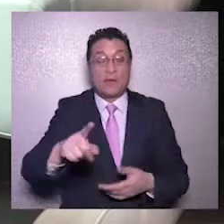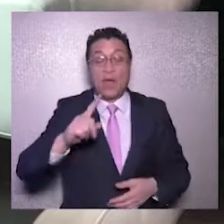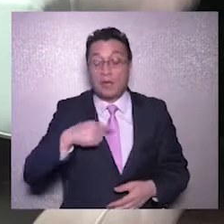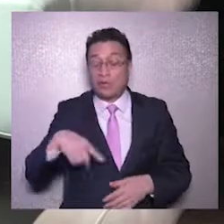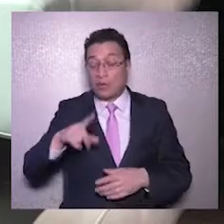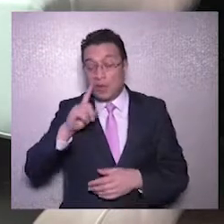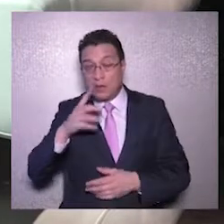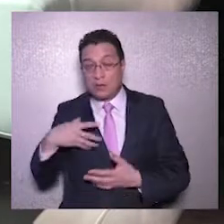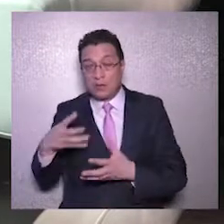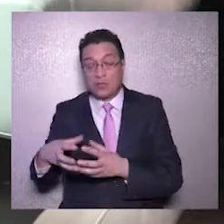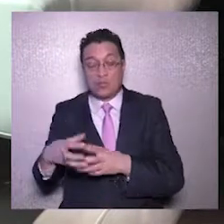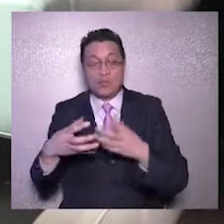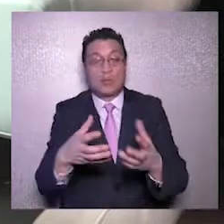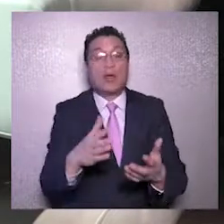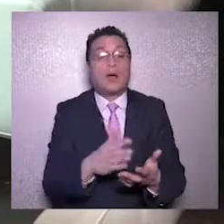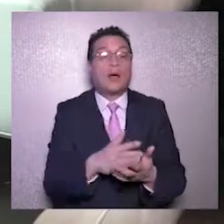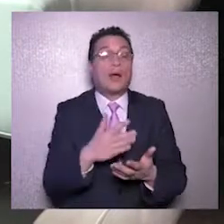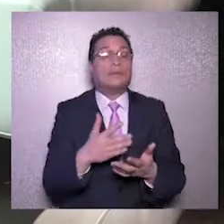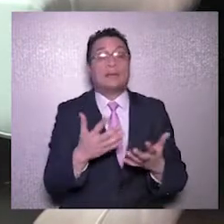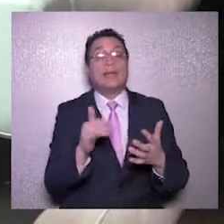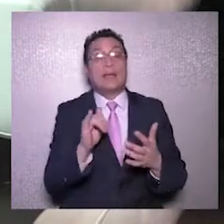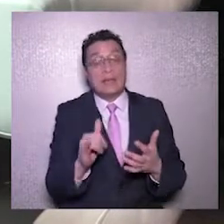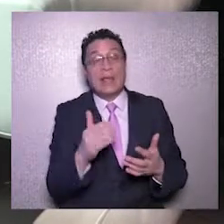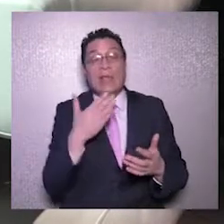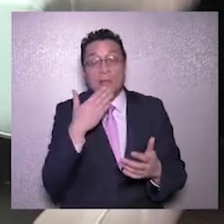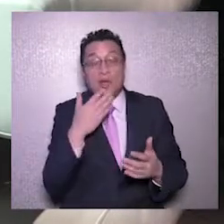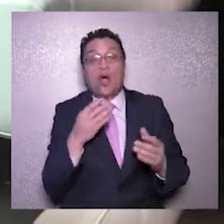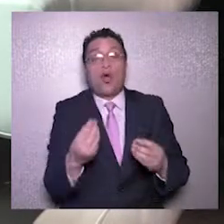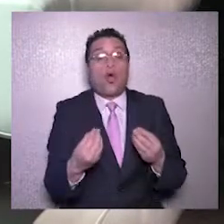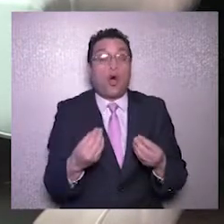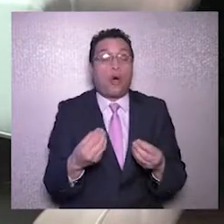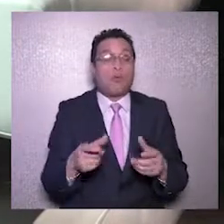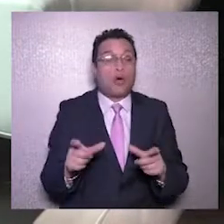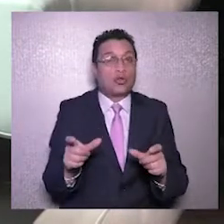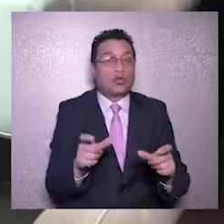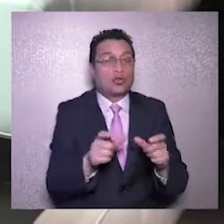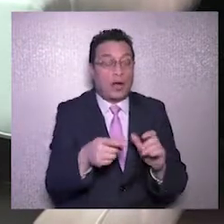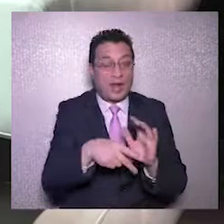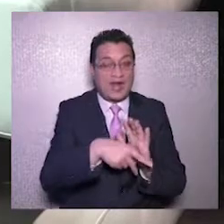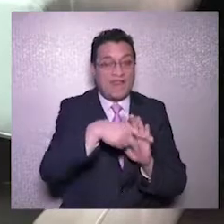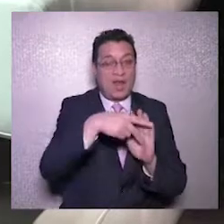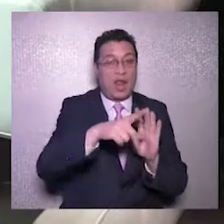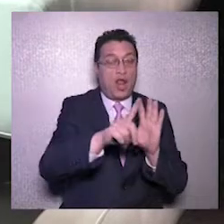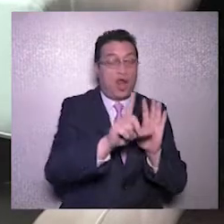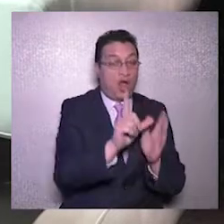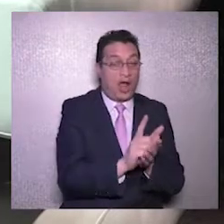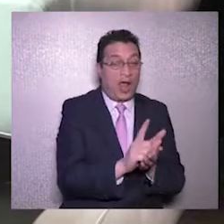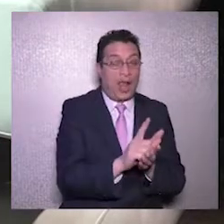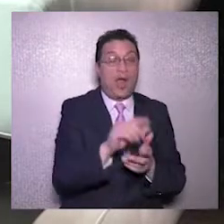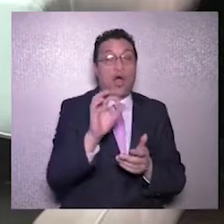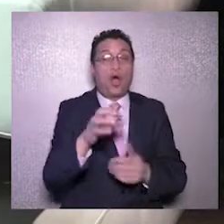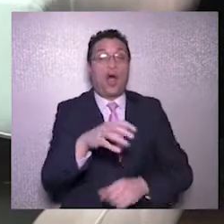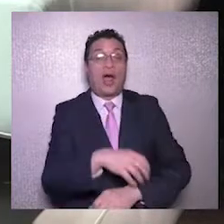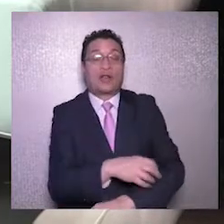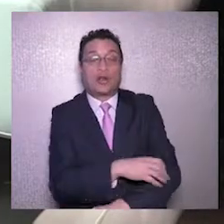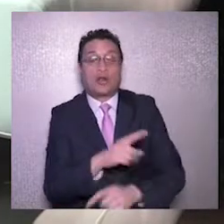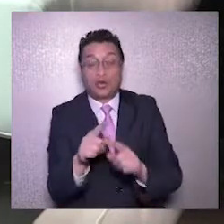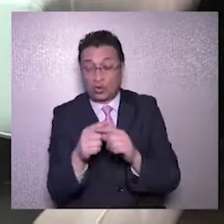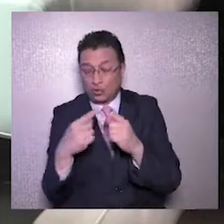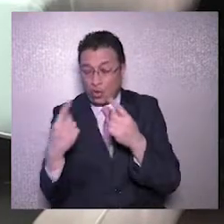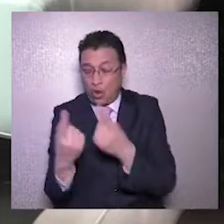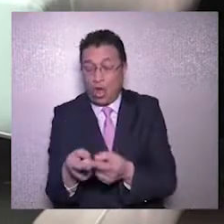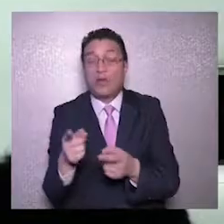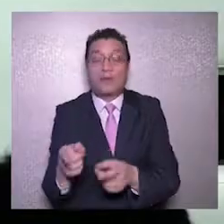sector, hasta cómo controlar ciertos programas a nivel local o regional, en todo en forma transversal se